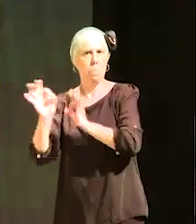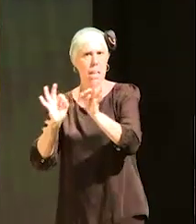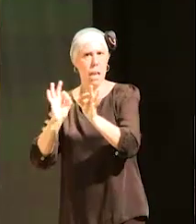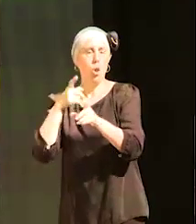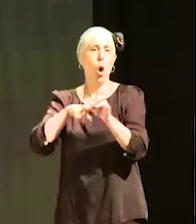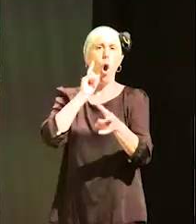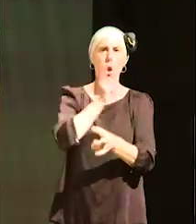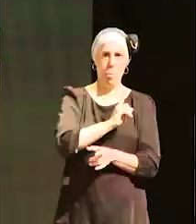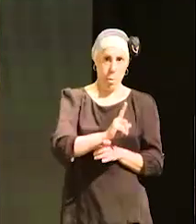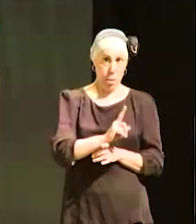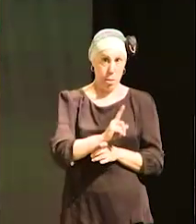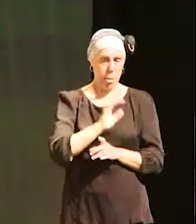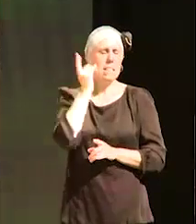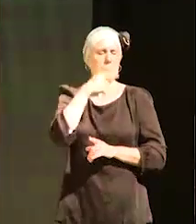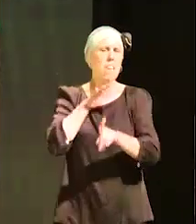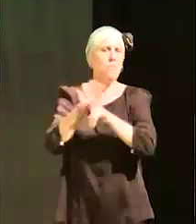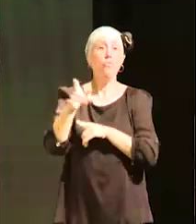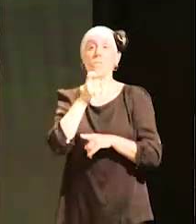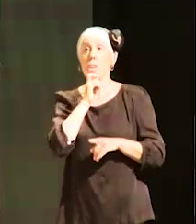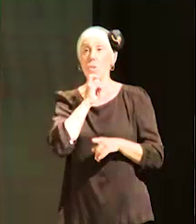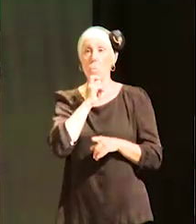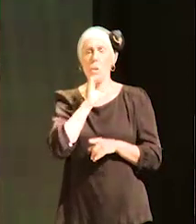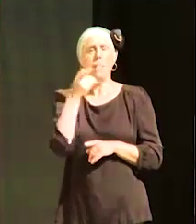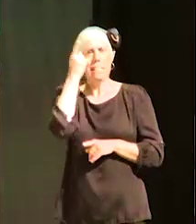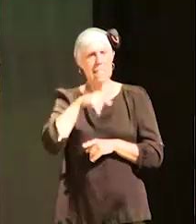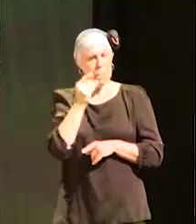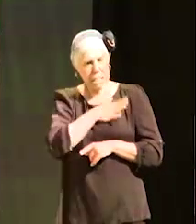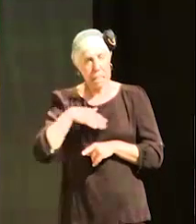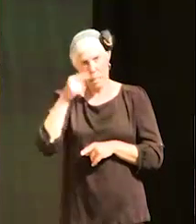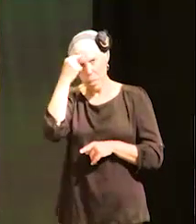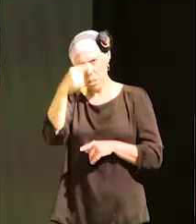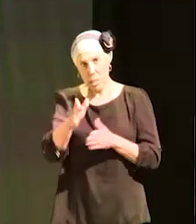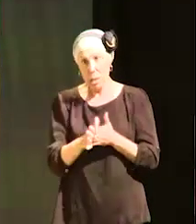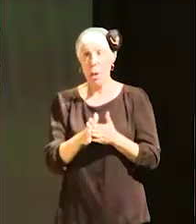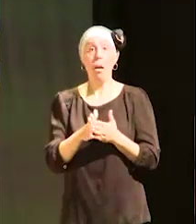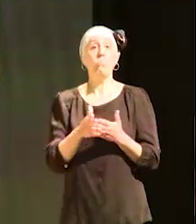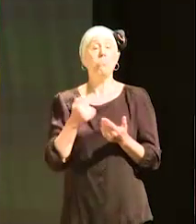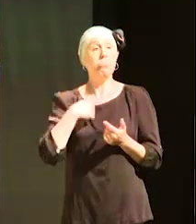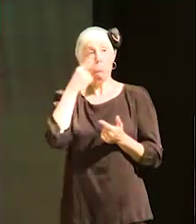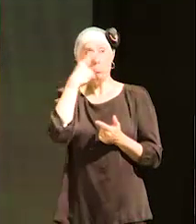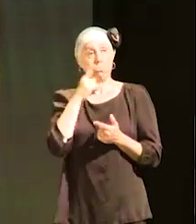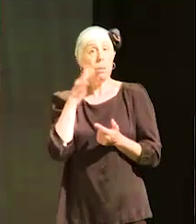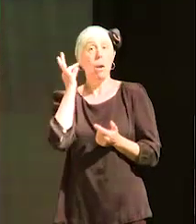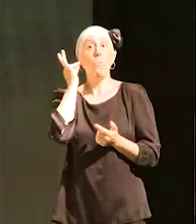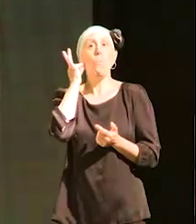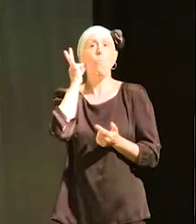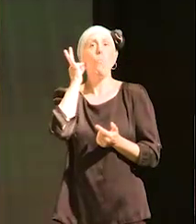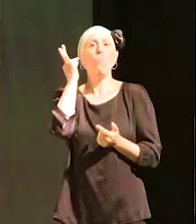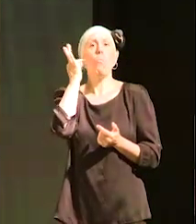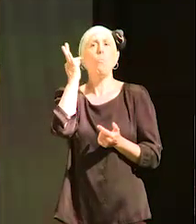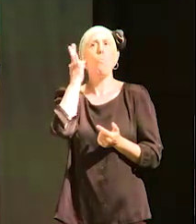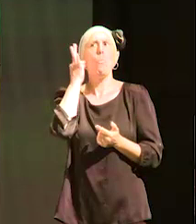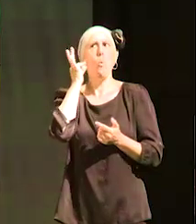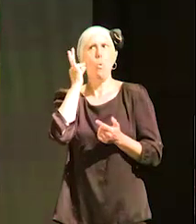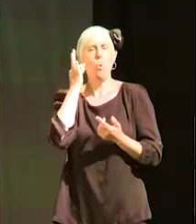el proceso luego quería saber cómo enfrentar es más allá de tener a las mujeres y según las mujeres una